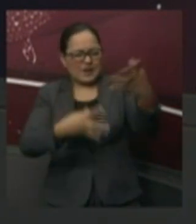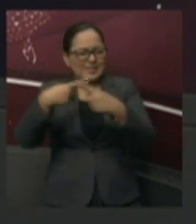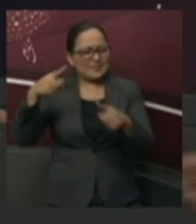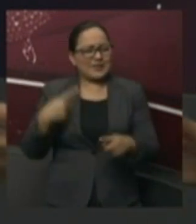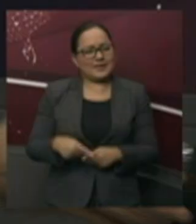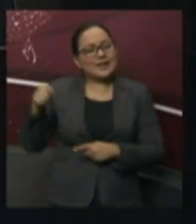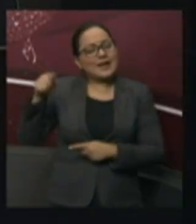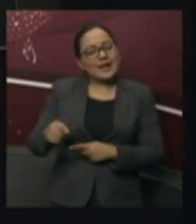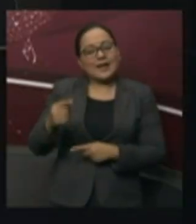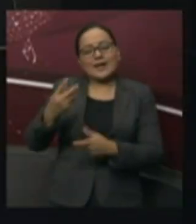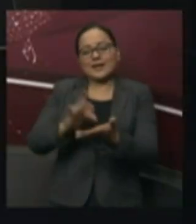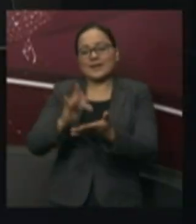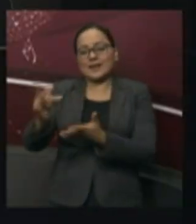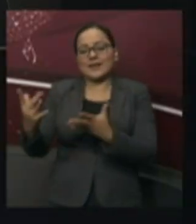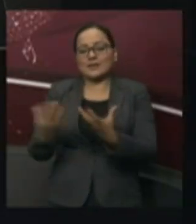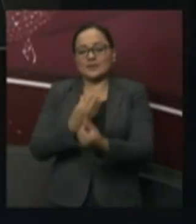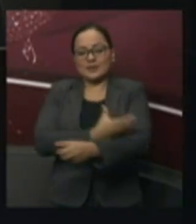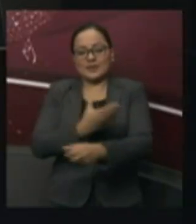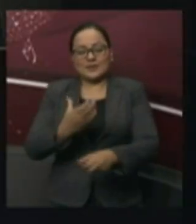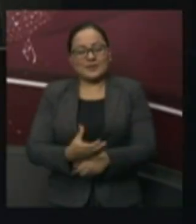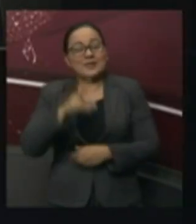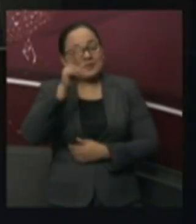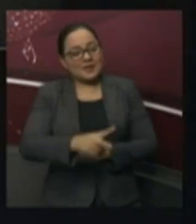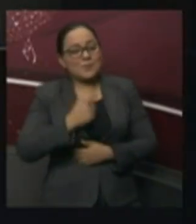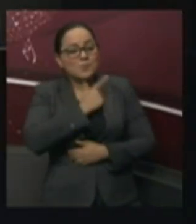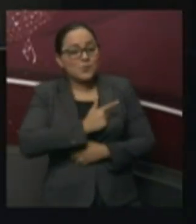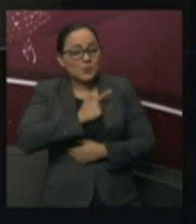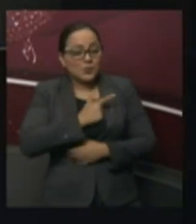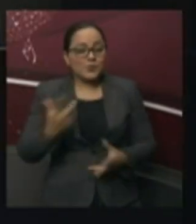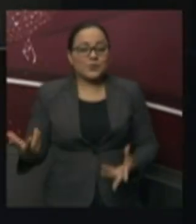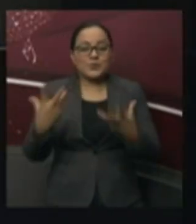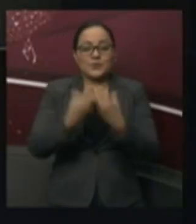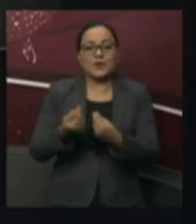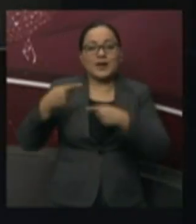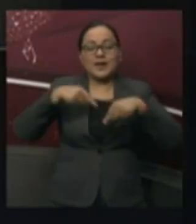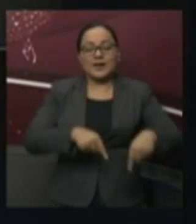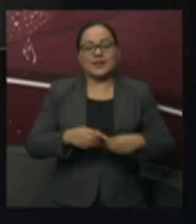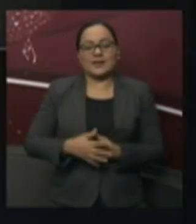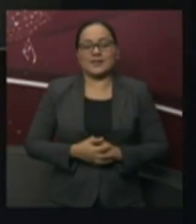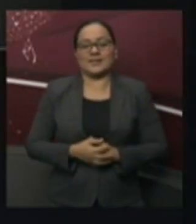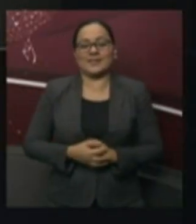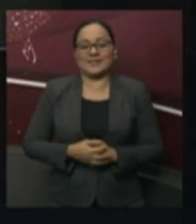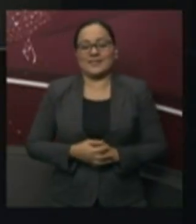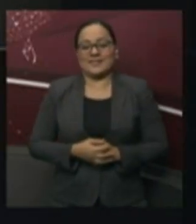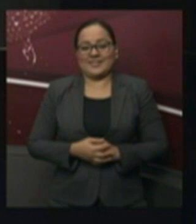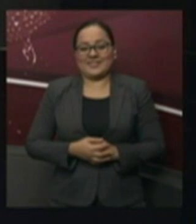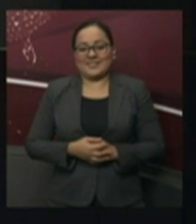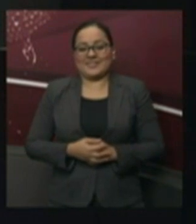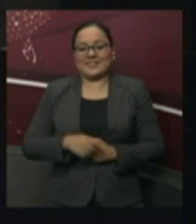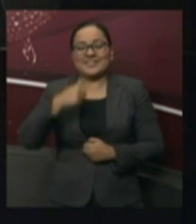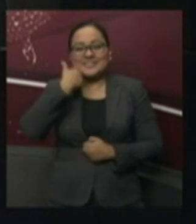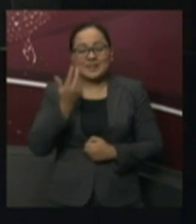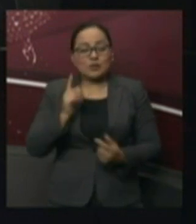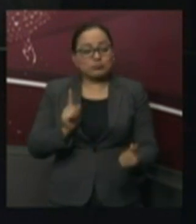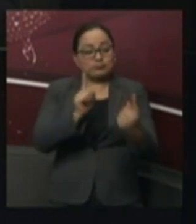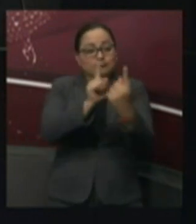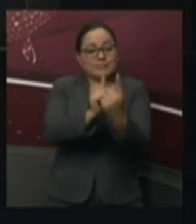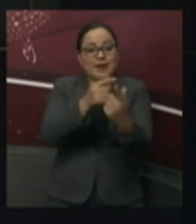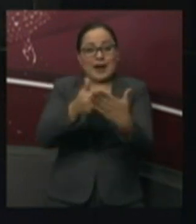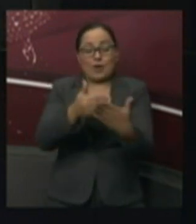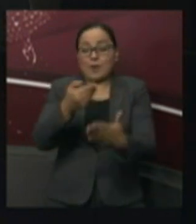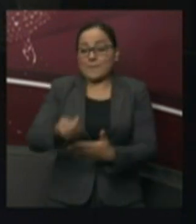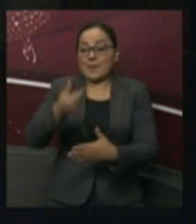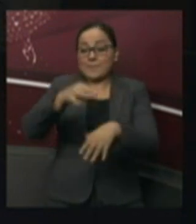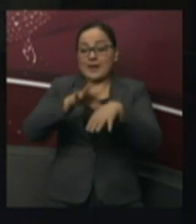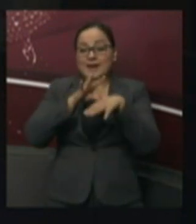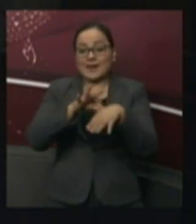cosas. Otto, gracias por estar con nosotros en Noticias. Estoy encantado de estar aquí, Lakshmana. De encontrarnos por primera vez en carne y hueso. Sí, en